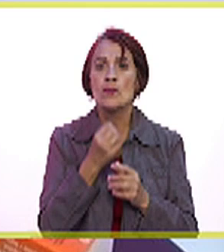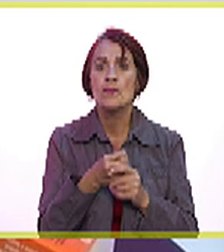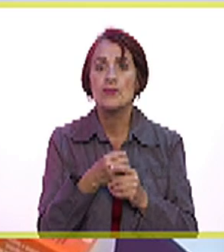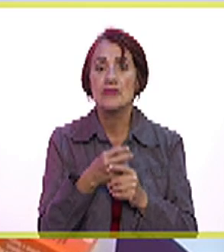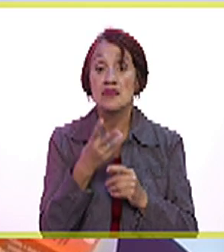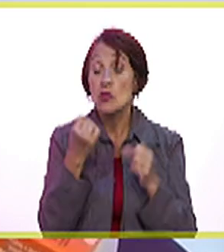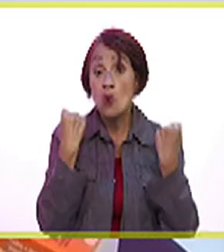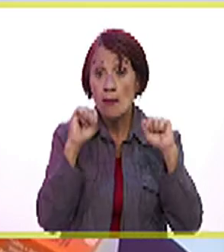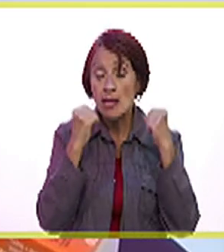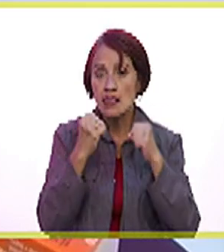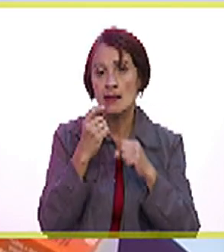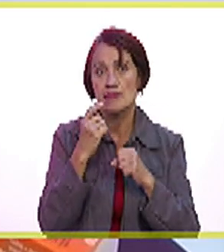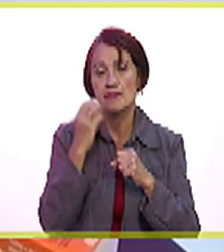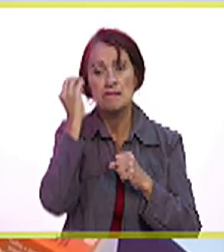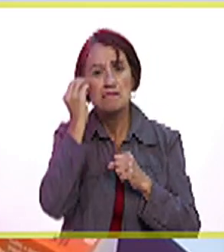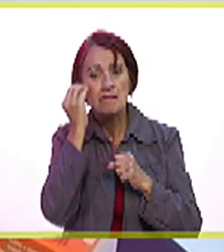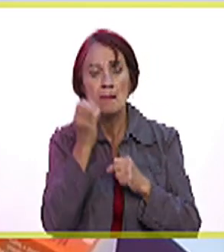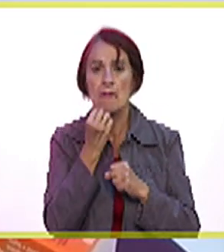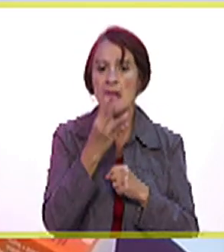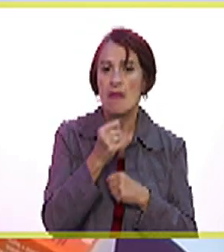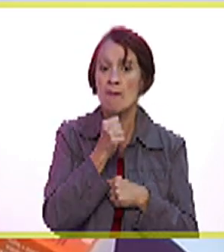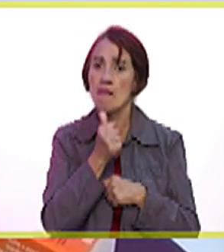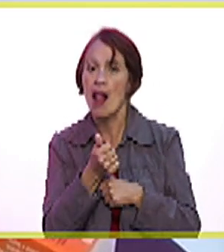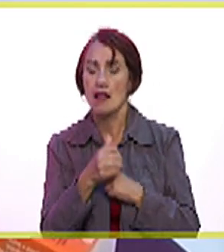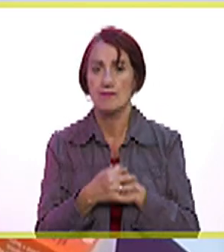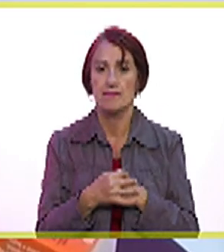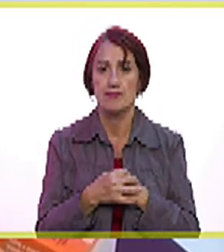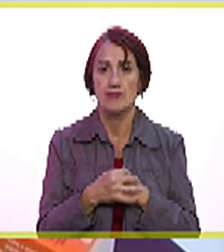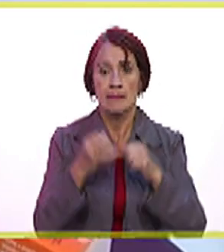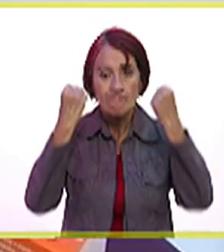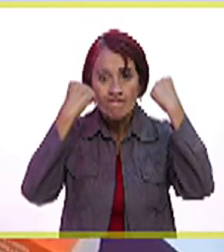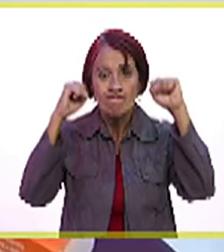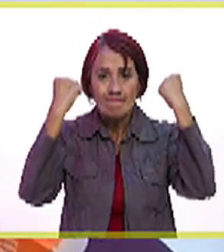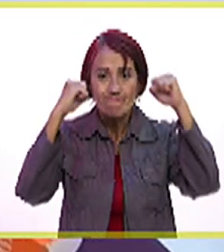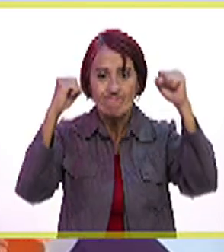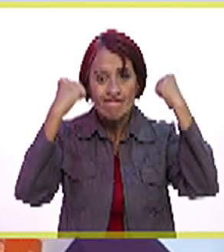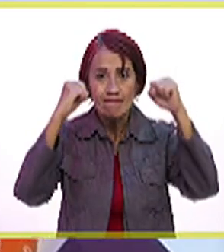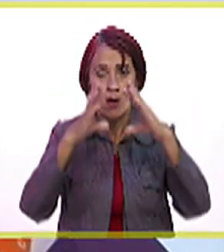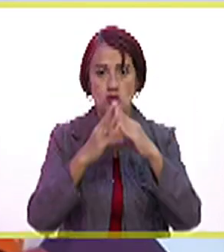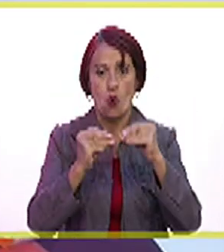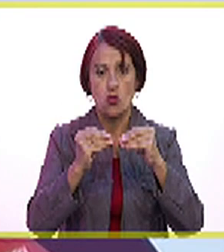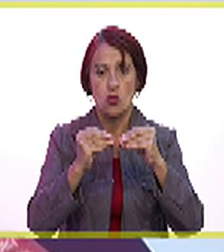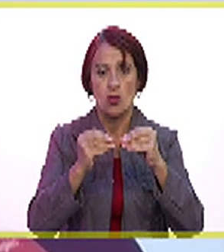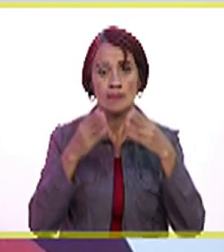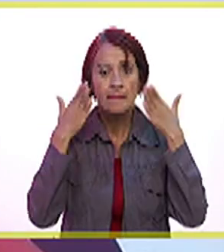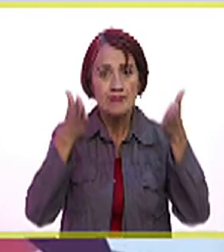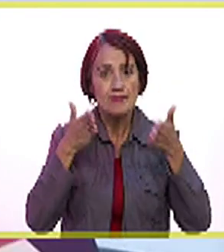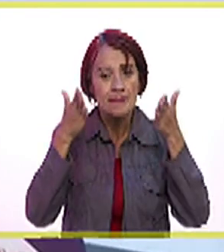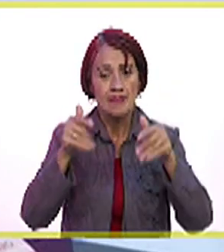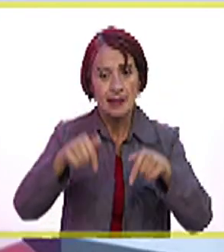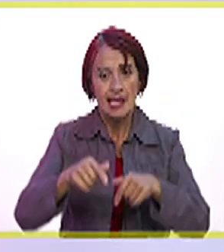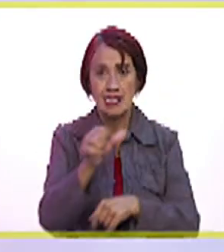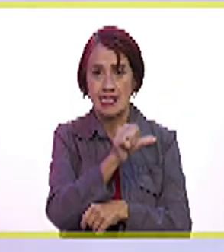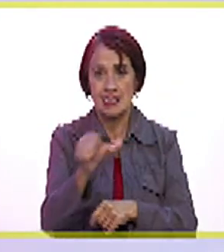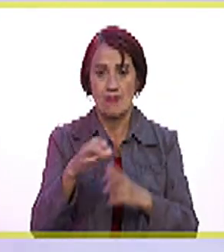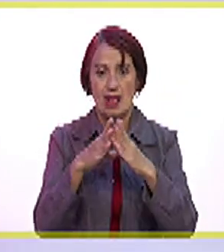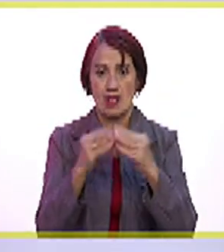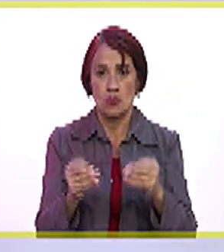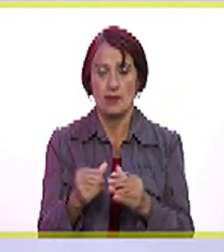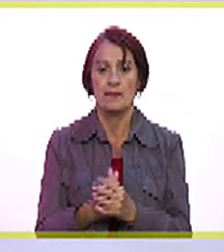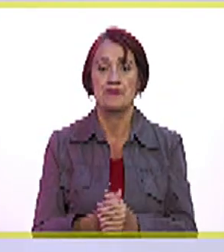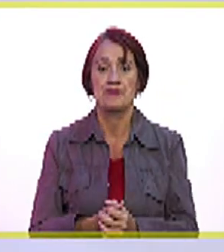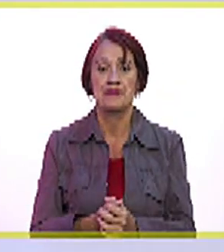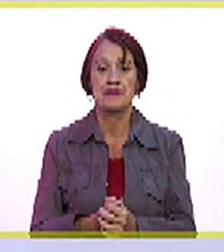saber si está bien o está mal. Entonces vamos a ir practicando, vamos a iniciar con nuestras orientaciones de esta semana.